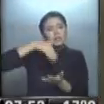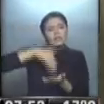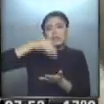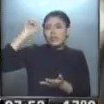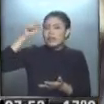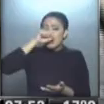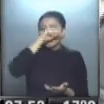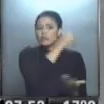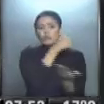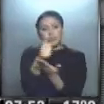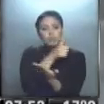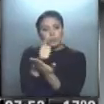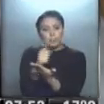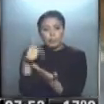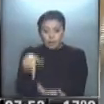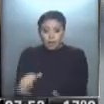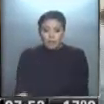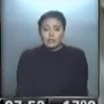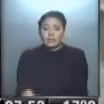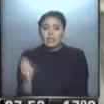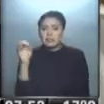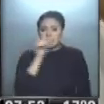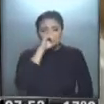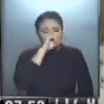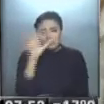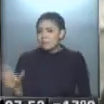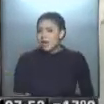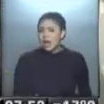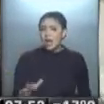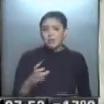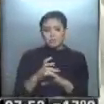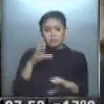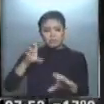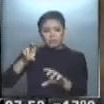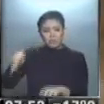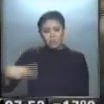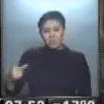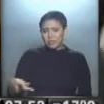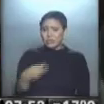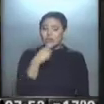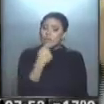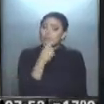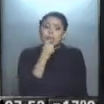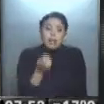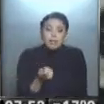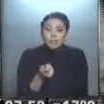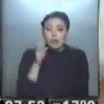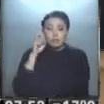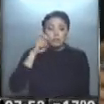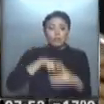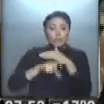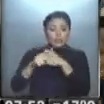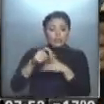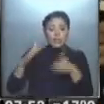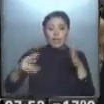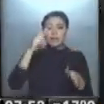millones de pesos y estas son las consecuencias. Mala señalización, las formaciones en pésimas condiciones. Yo le marco un ejemplo, es decir, en la línea C que va